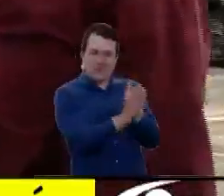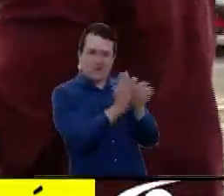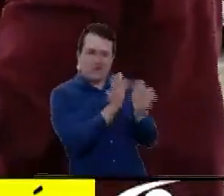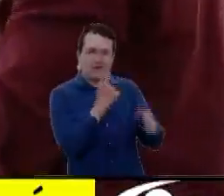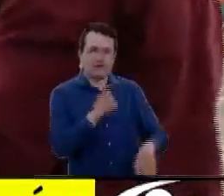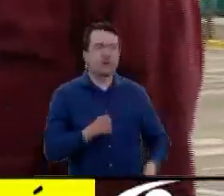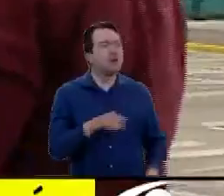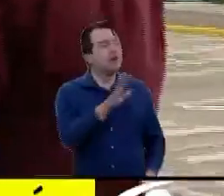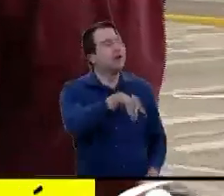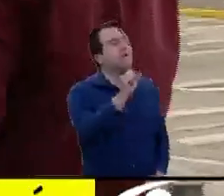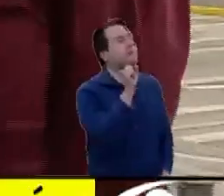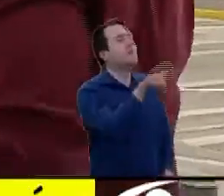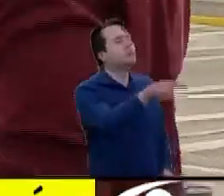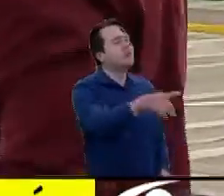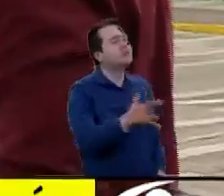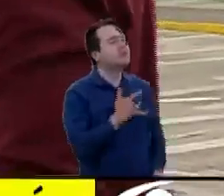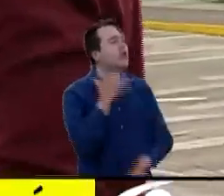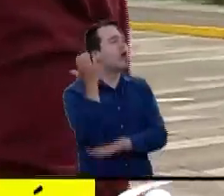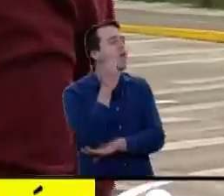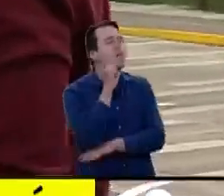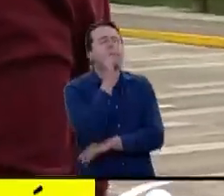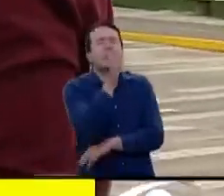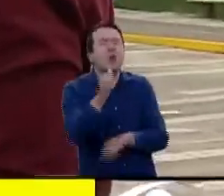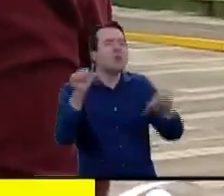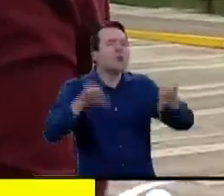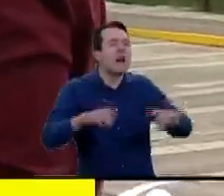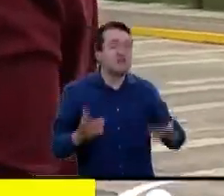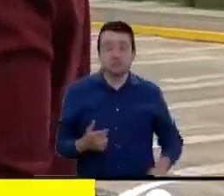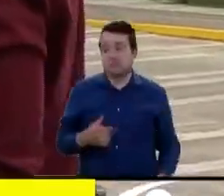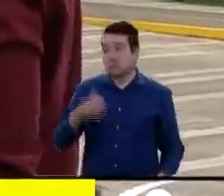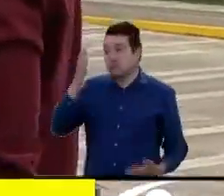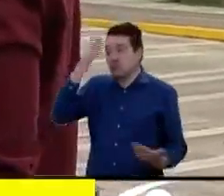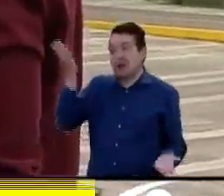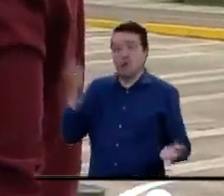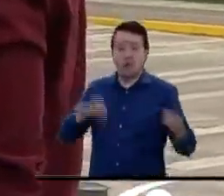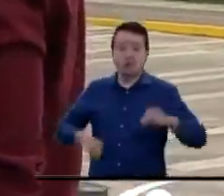es el peor mal de este país? No sé, la corrupción. Juan Diego Alvira, Noticias Caracol.